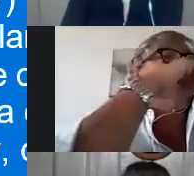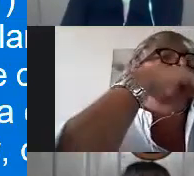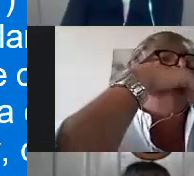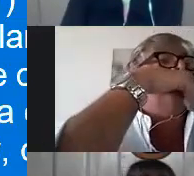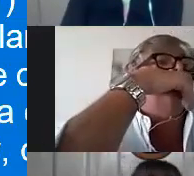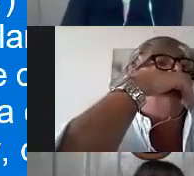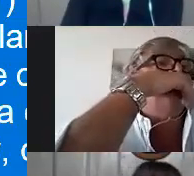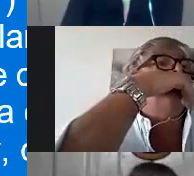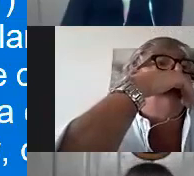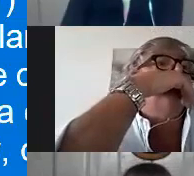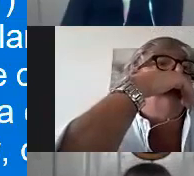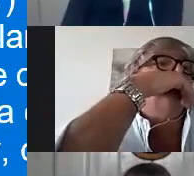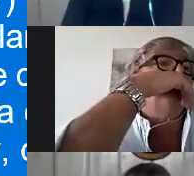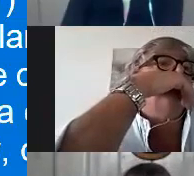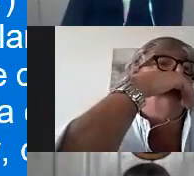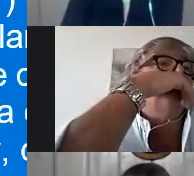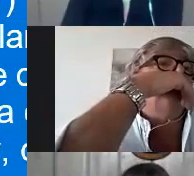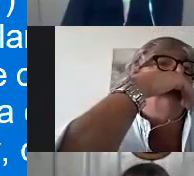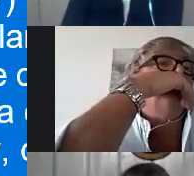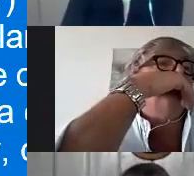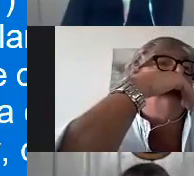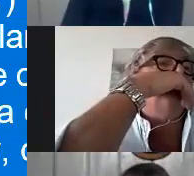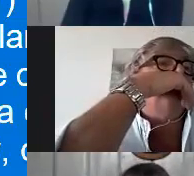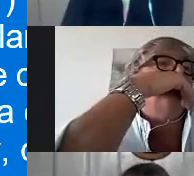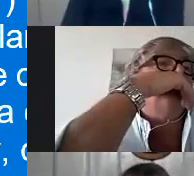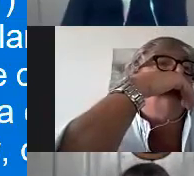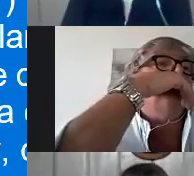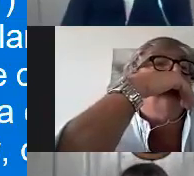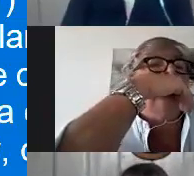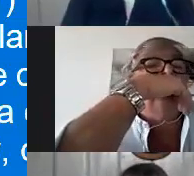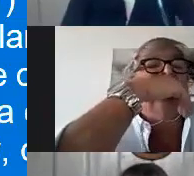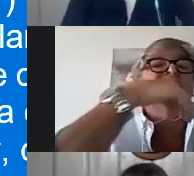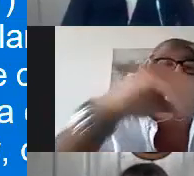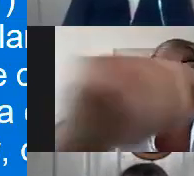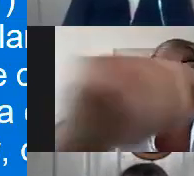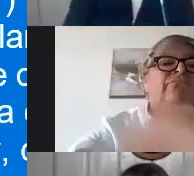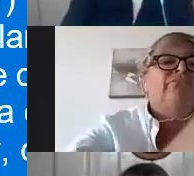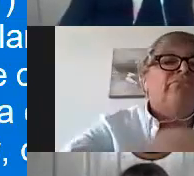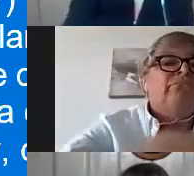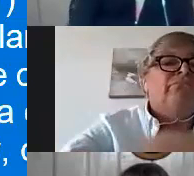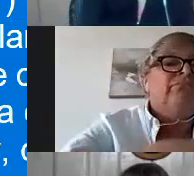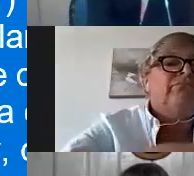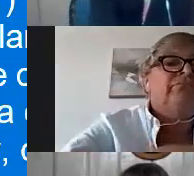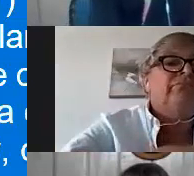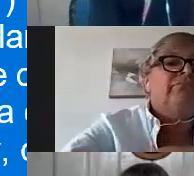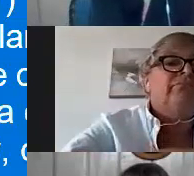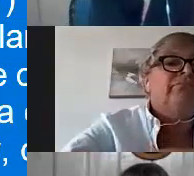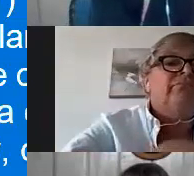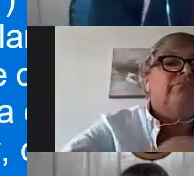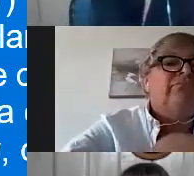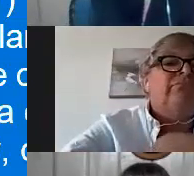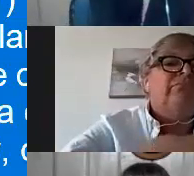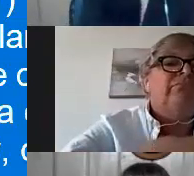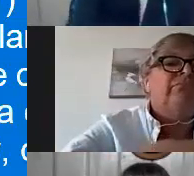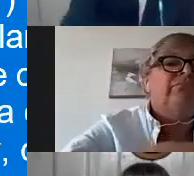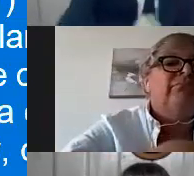una solución equitativa a los problemas de los actores. El tribunal aclaró que la sentencia